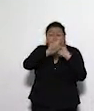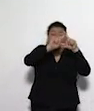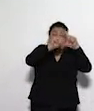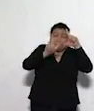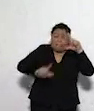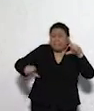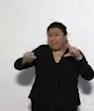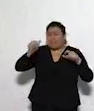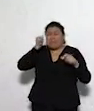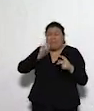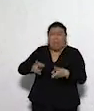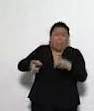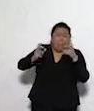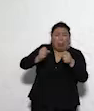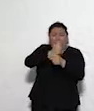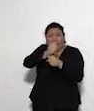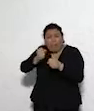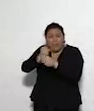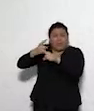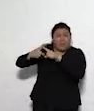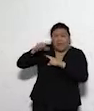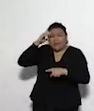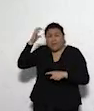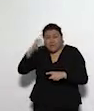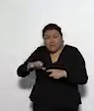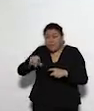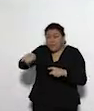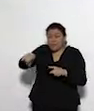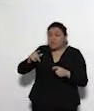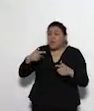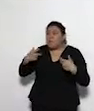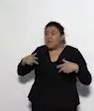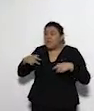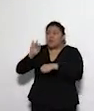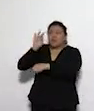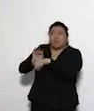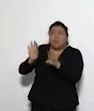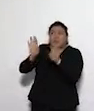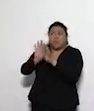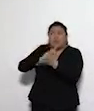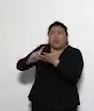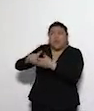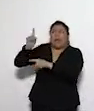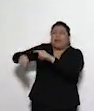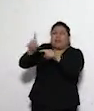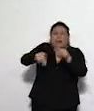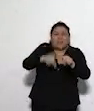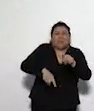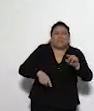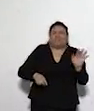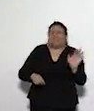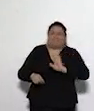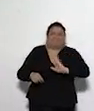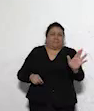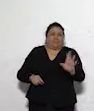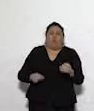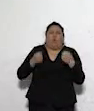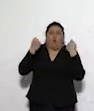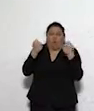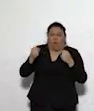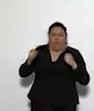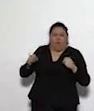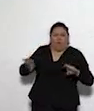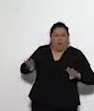padece no radica en reducir o eliminar los derechos y libertades de las personas, tampoco en el uso indiscriminado de la fuerza o